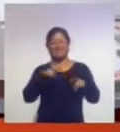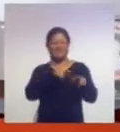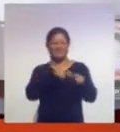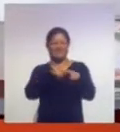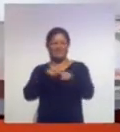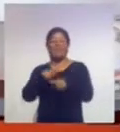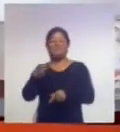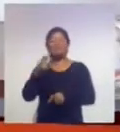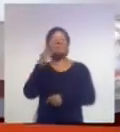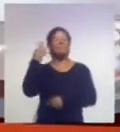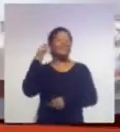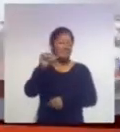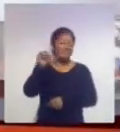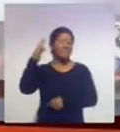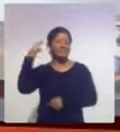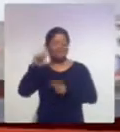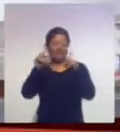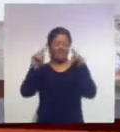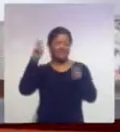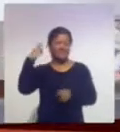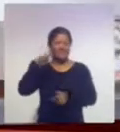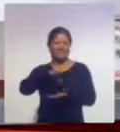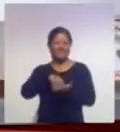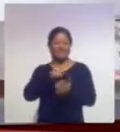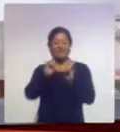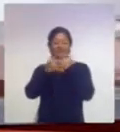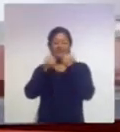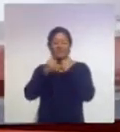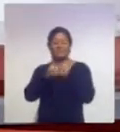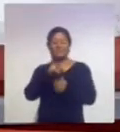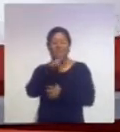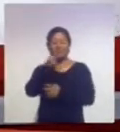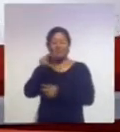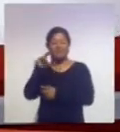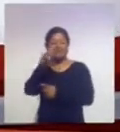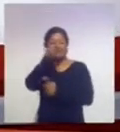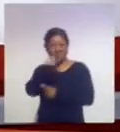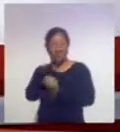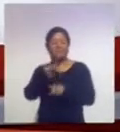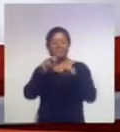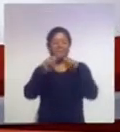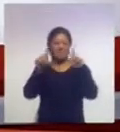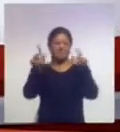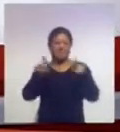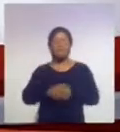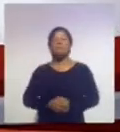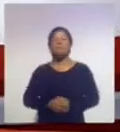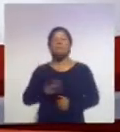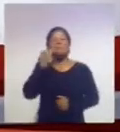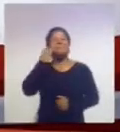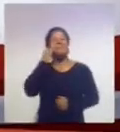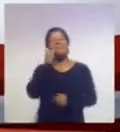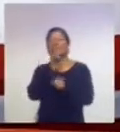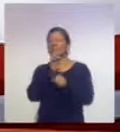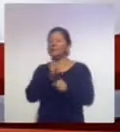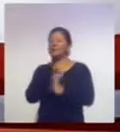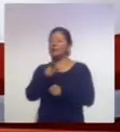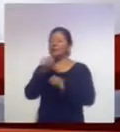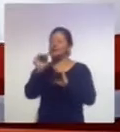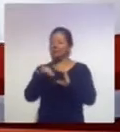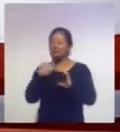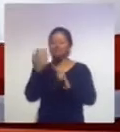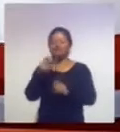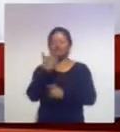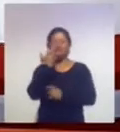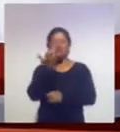Radio Altiplano, Radio Tlaxcala, Radio Calpulalpan y la señal de Tlaxcala Televisión. En Facebook, como siempre, la invitación para que nos acompañe,